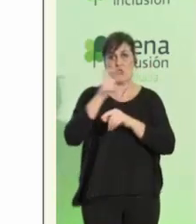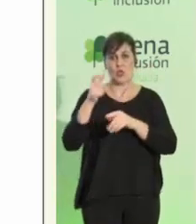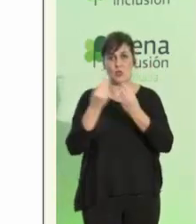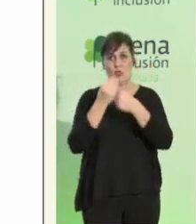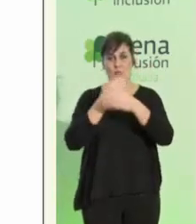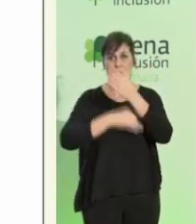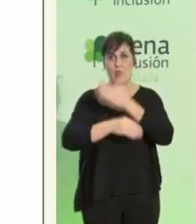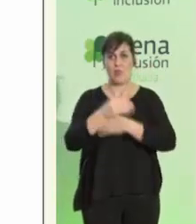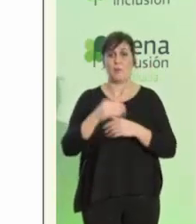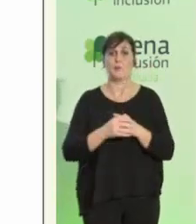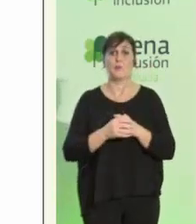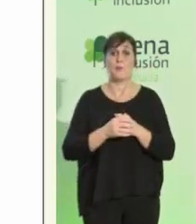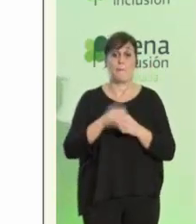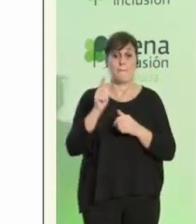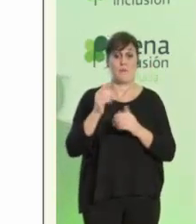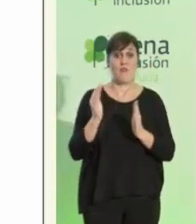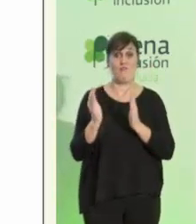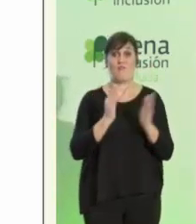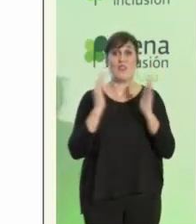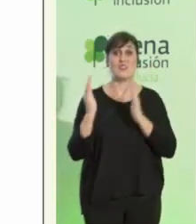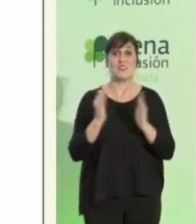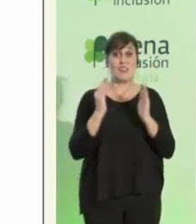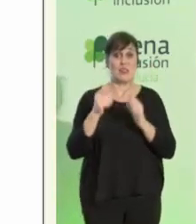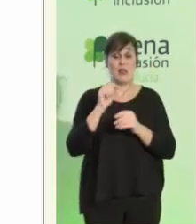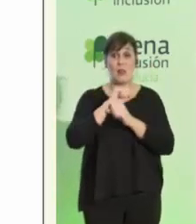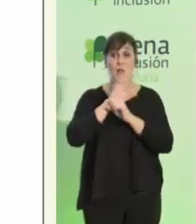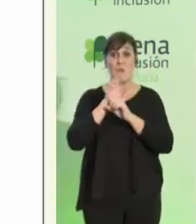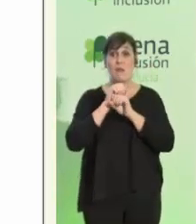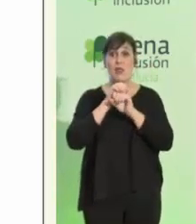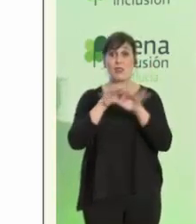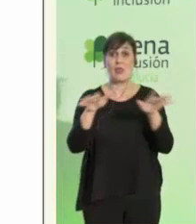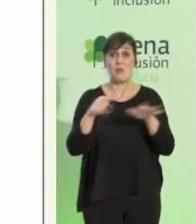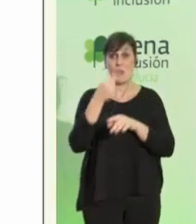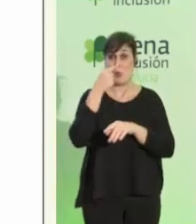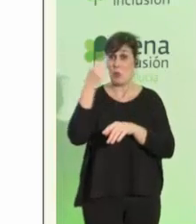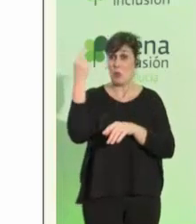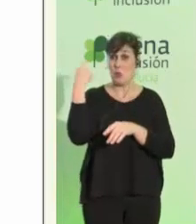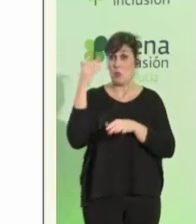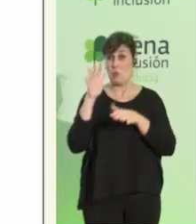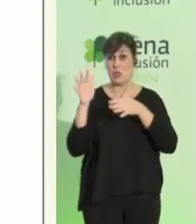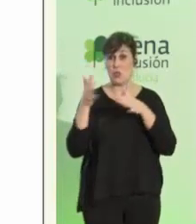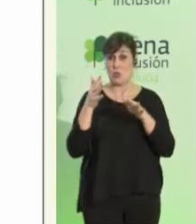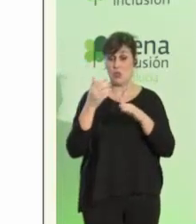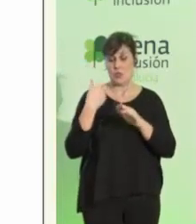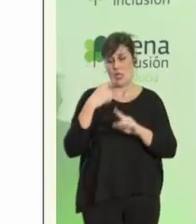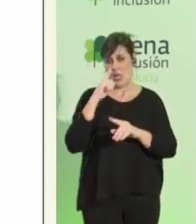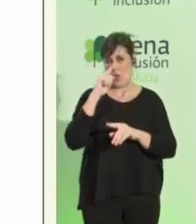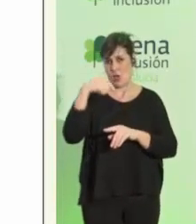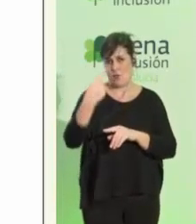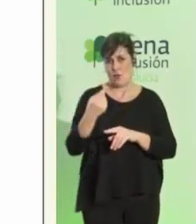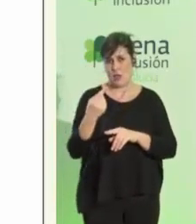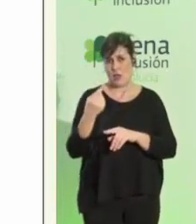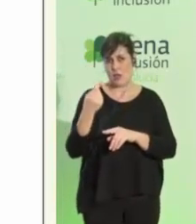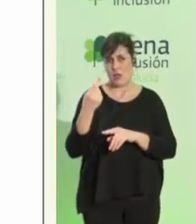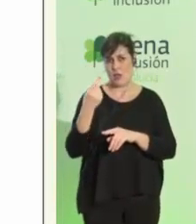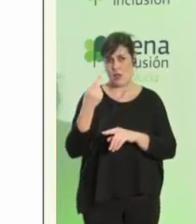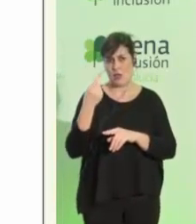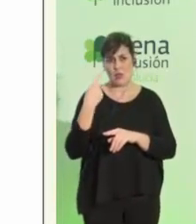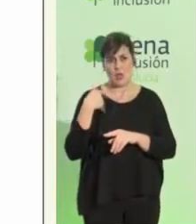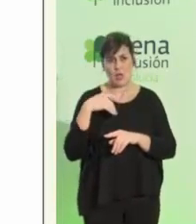Y durante la fase de la pandemia, desde hace un año más o menos, el año que viene ya haremos reuniones